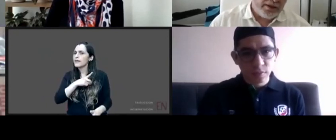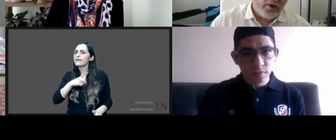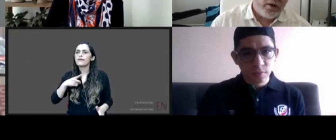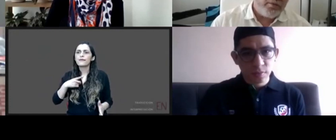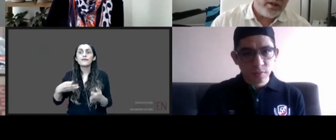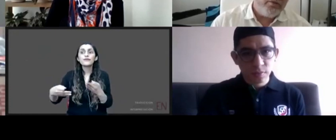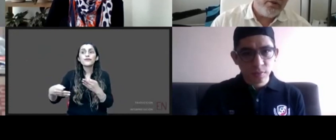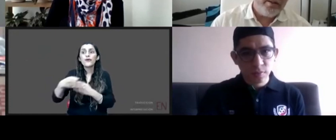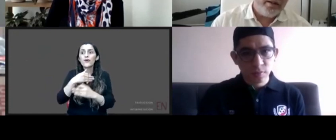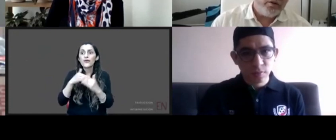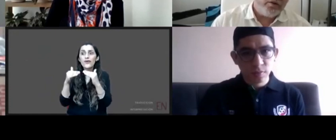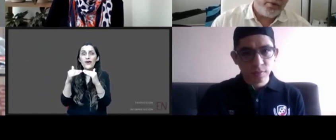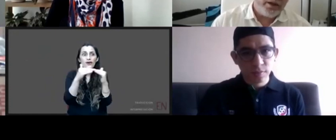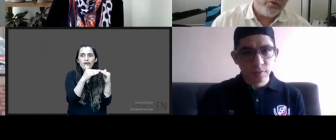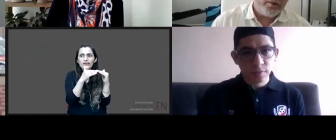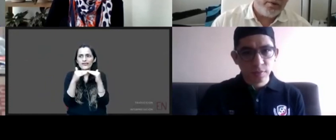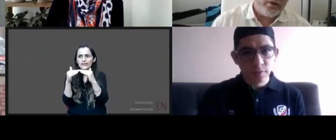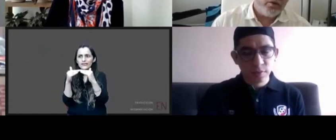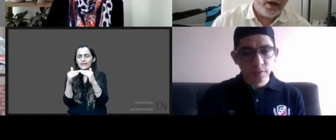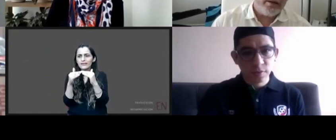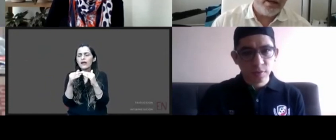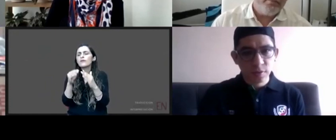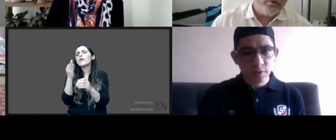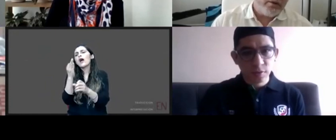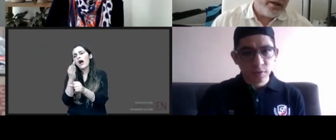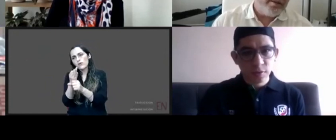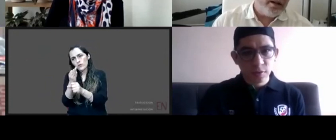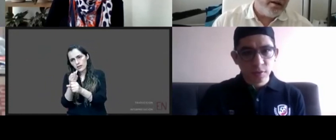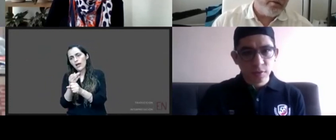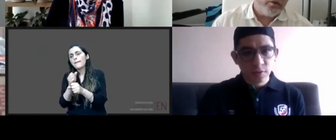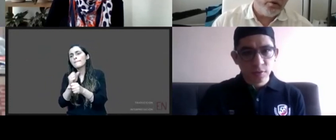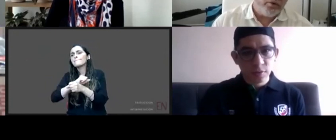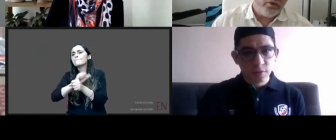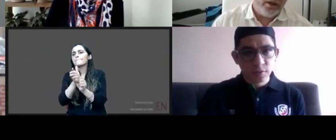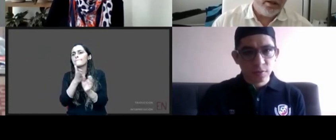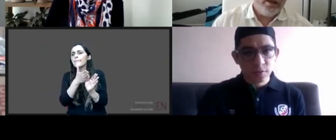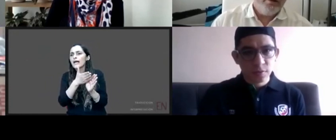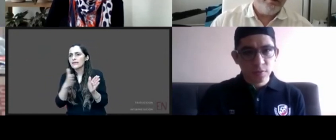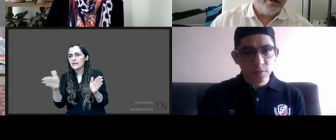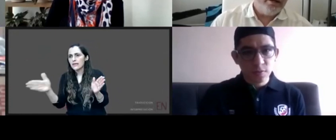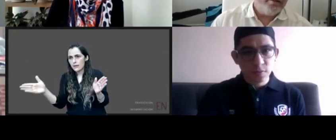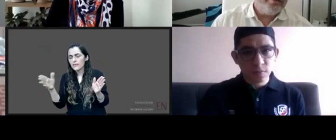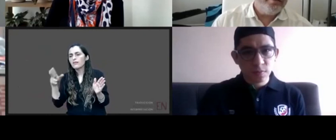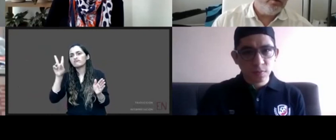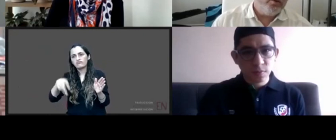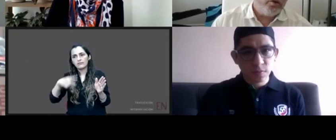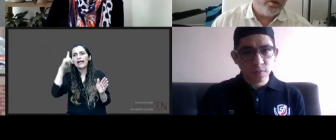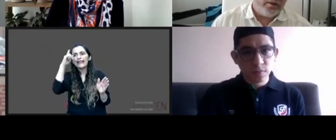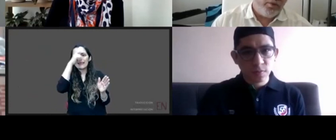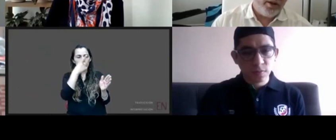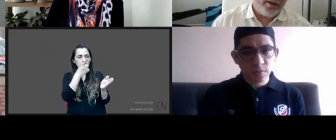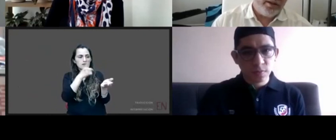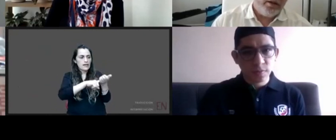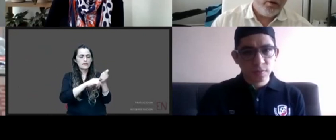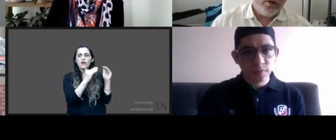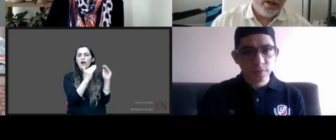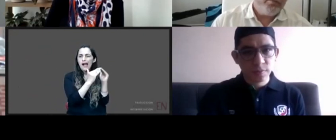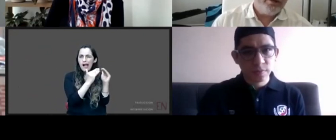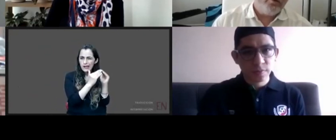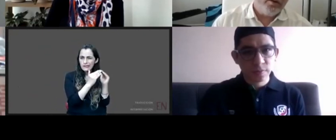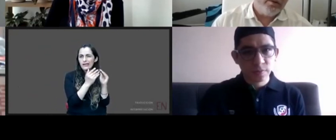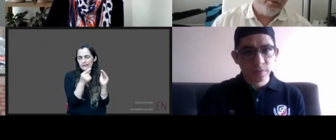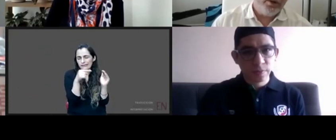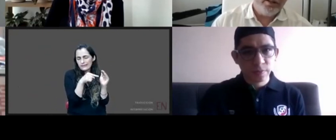es particularmente difícil en los espacios privados, pero también es a la vez una oportunidad para que las instituciones que puedan,